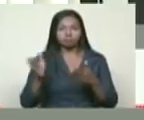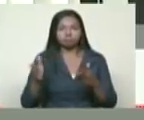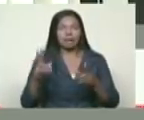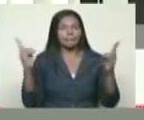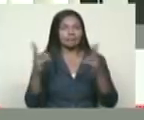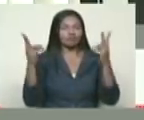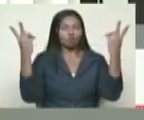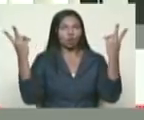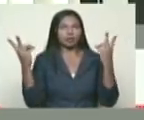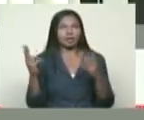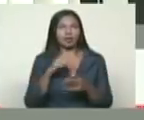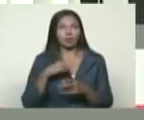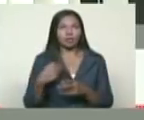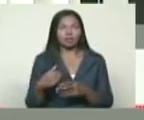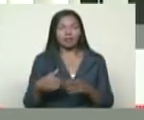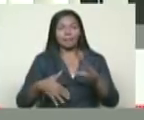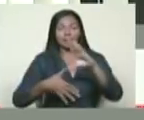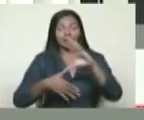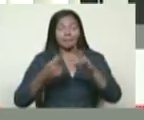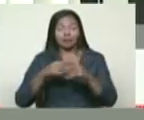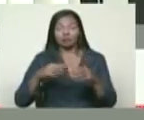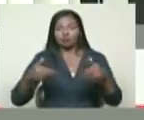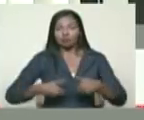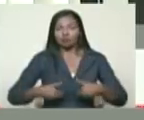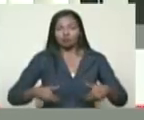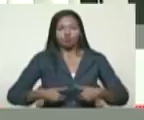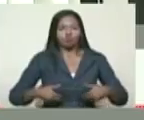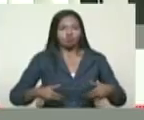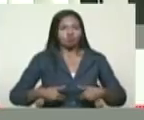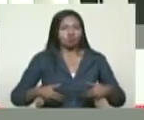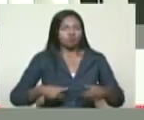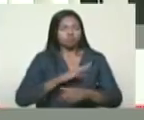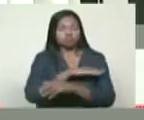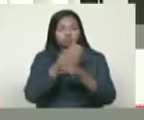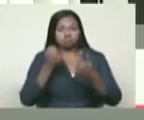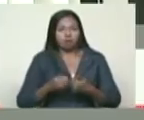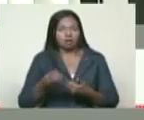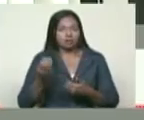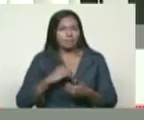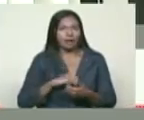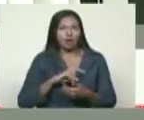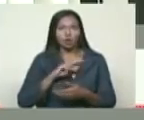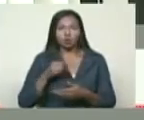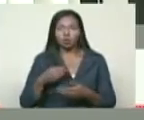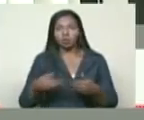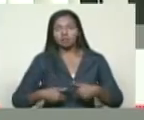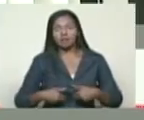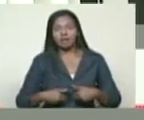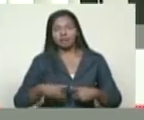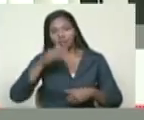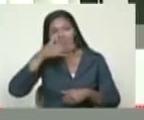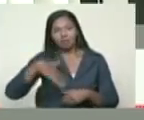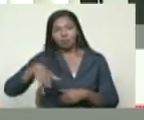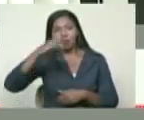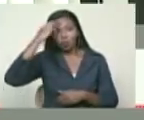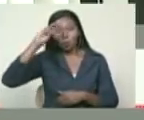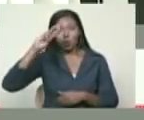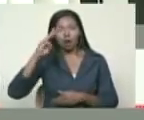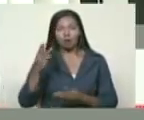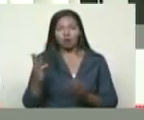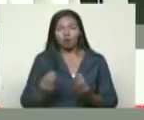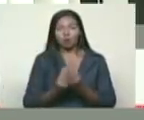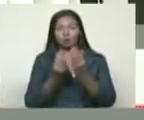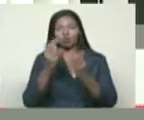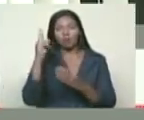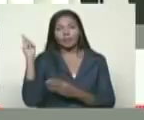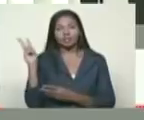victorias en nuestra América, pero hay que resistir con fuerza, como es la resistencia del pueblo cubano y del pueblo venezolano. Nosotros